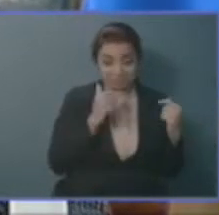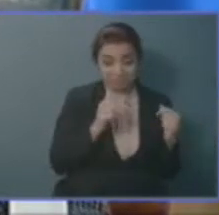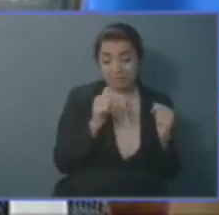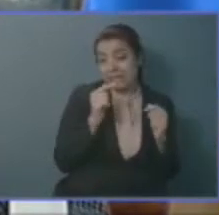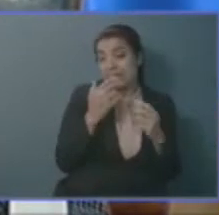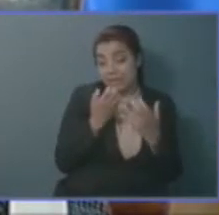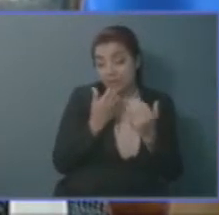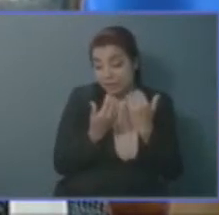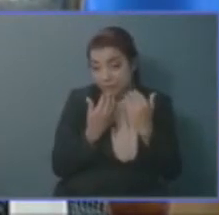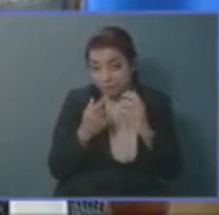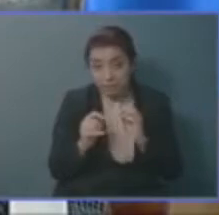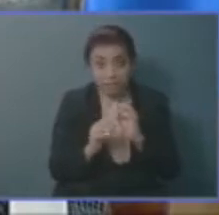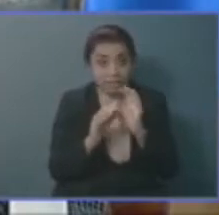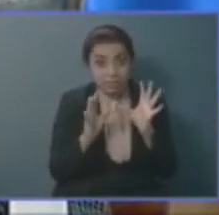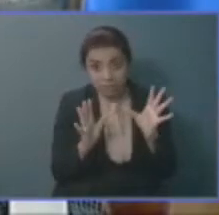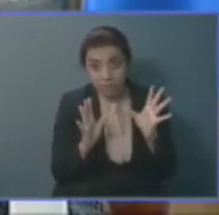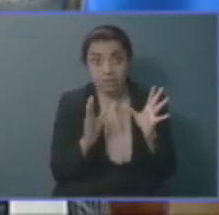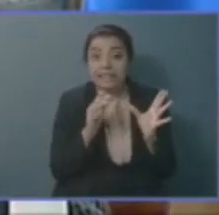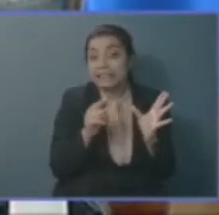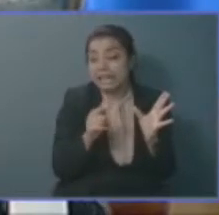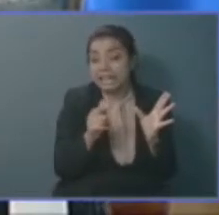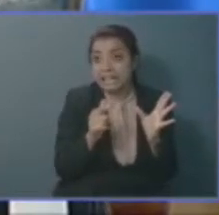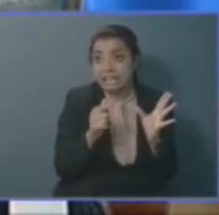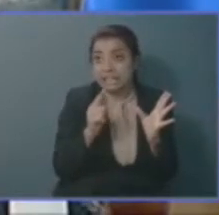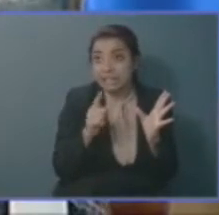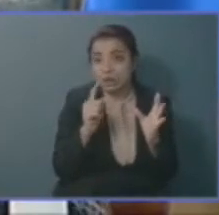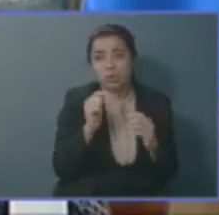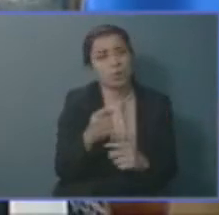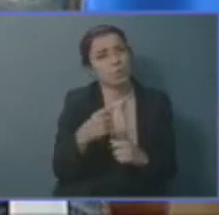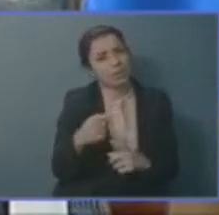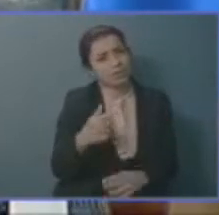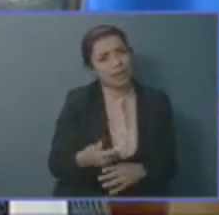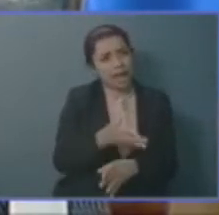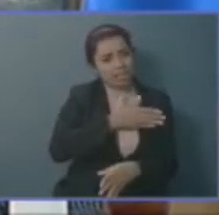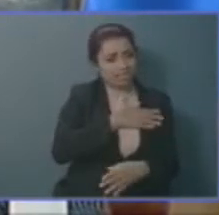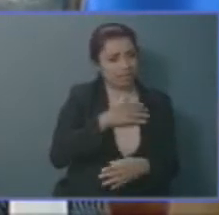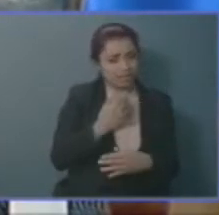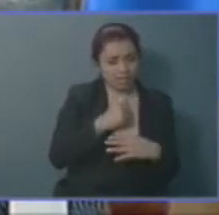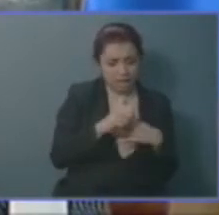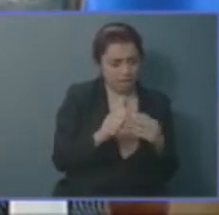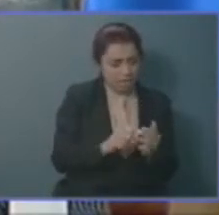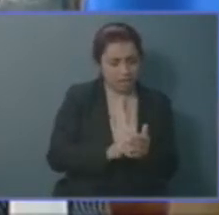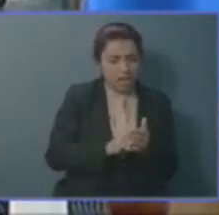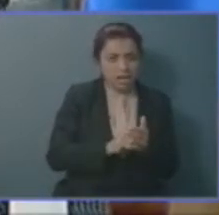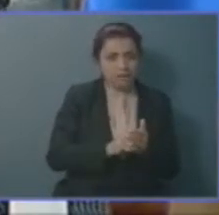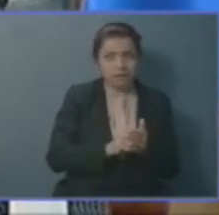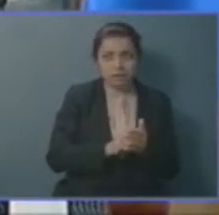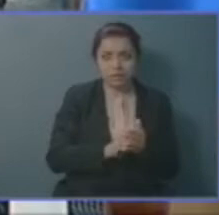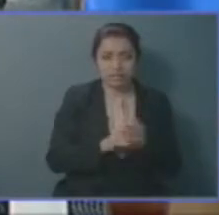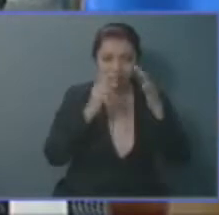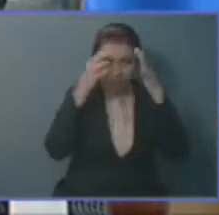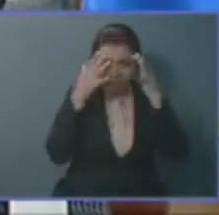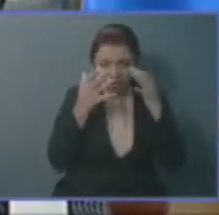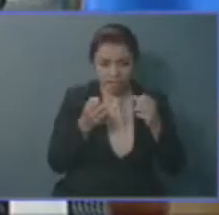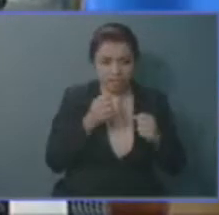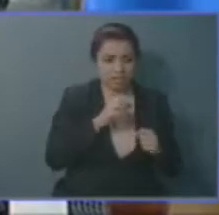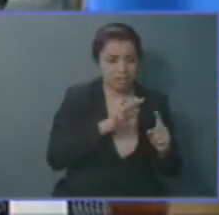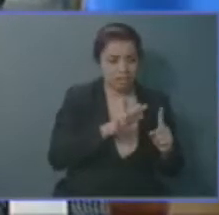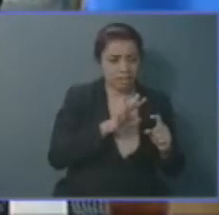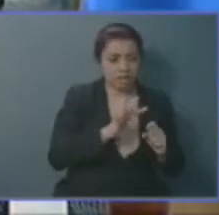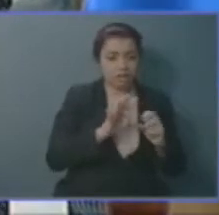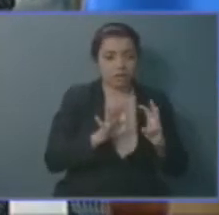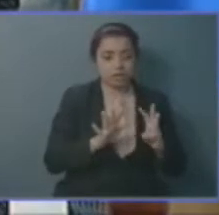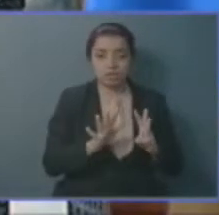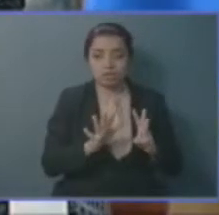referencia que cuando superamos el veto del decreto 648, del cual